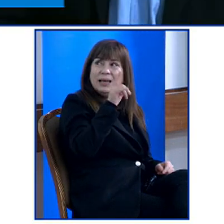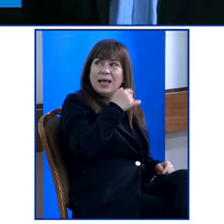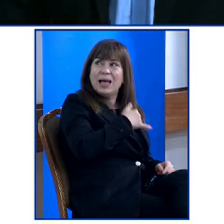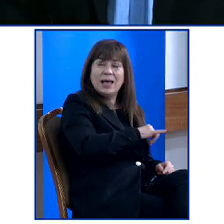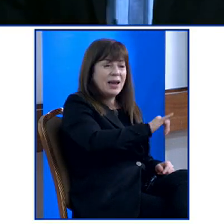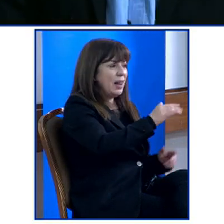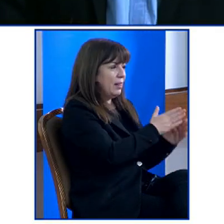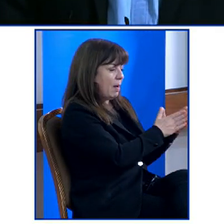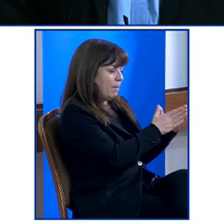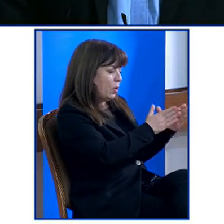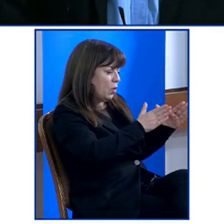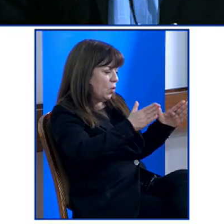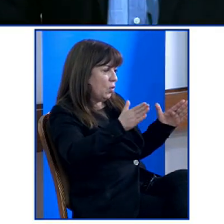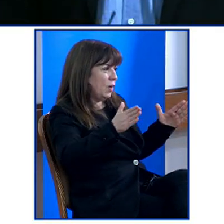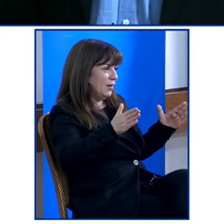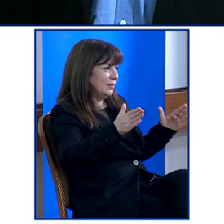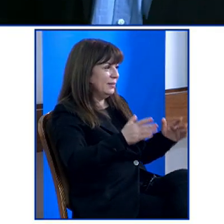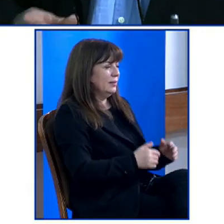divisiones es un día.